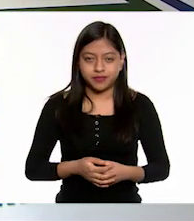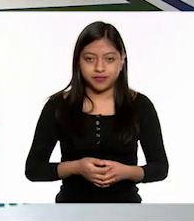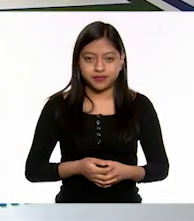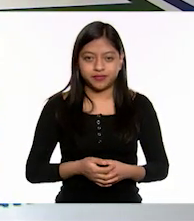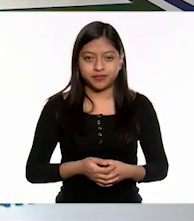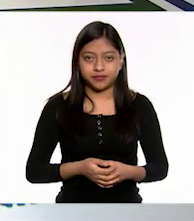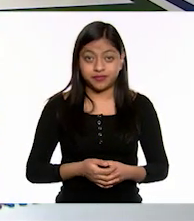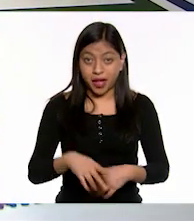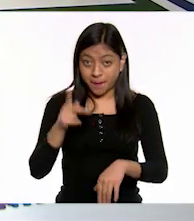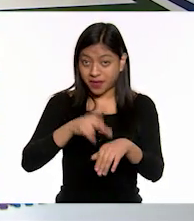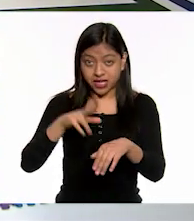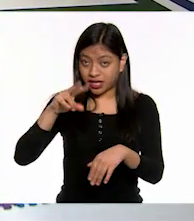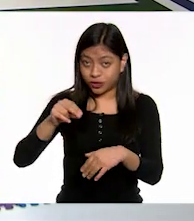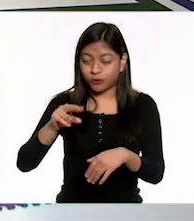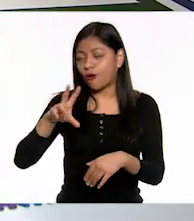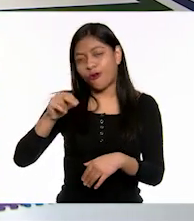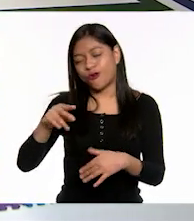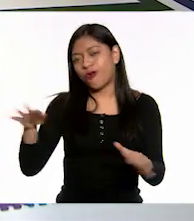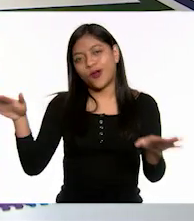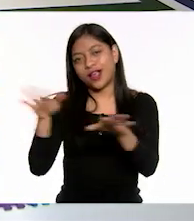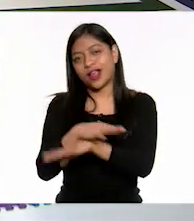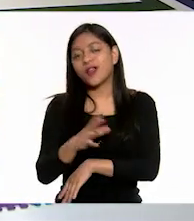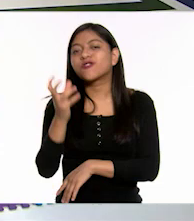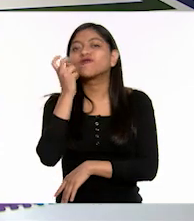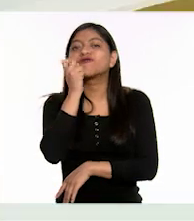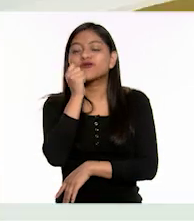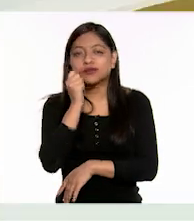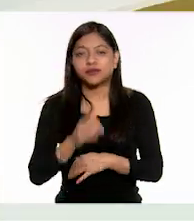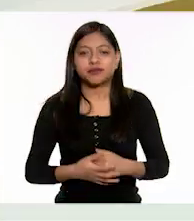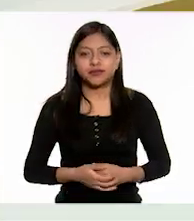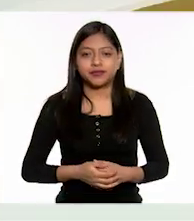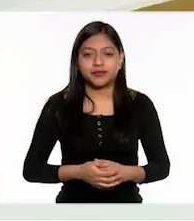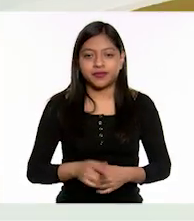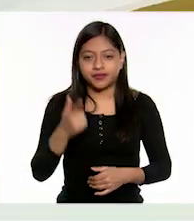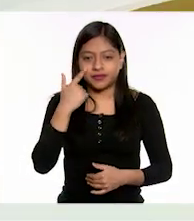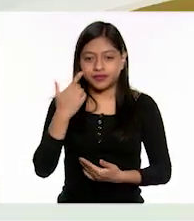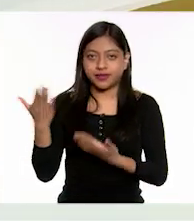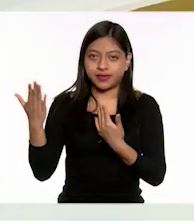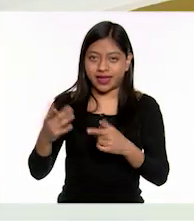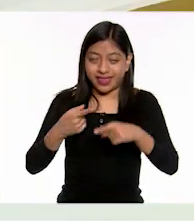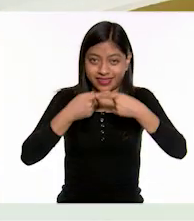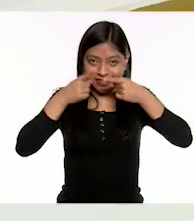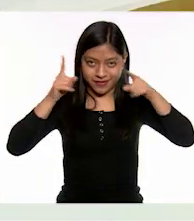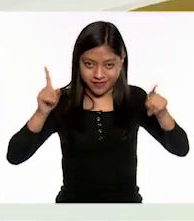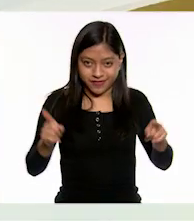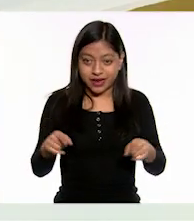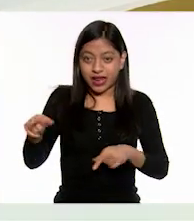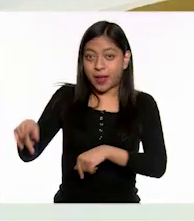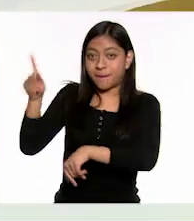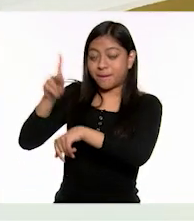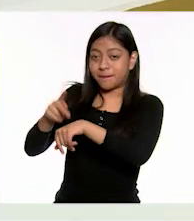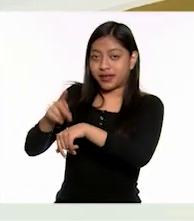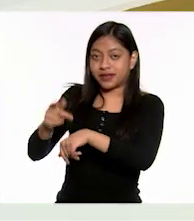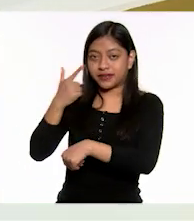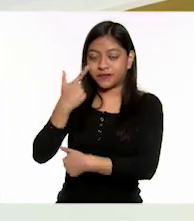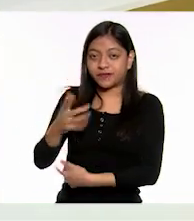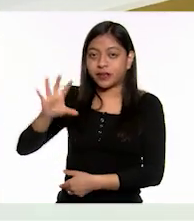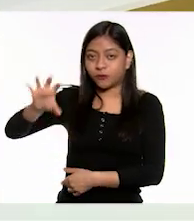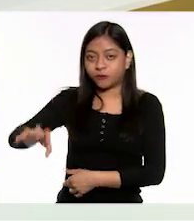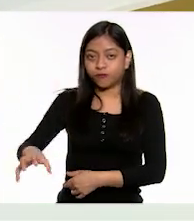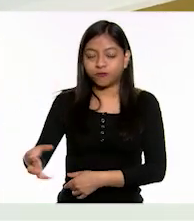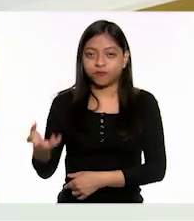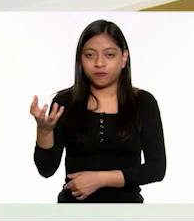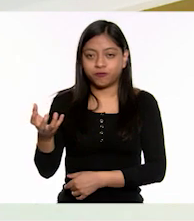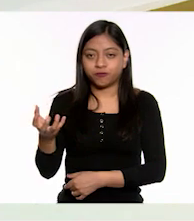en lugar de pieza en el limón y bueno entonces una de las variantes con las piedras es agarrar las piedras con las